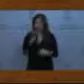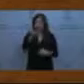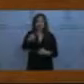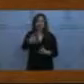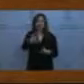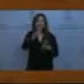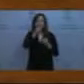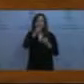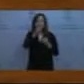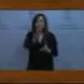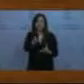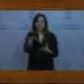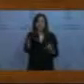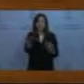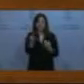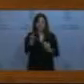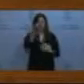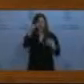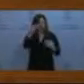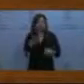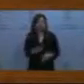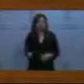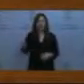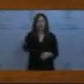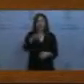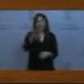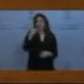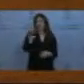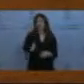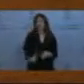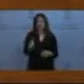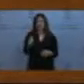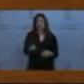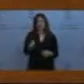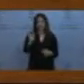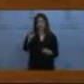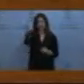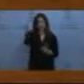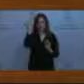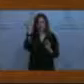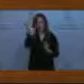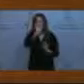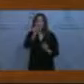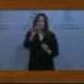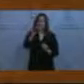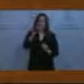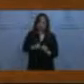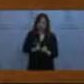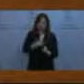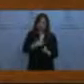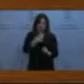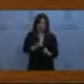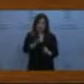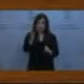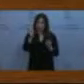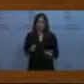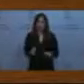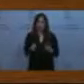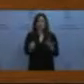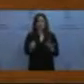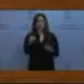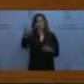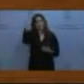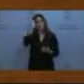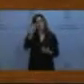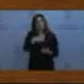manifestó, pues, bueno, seguro que se repetirá el mismo tipo de iniciativa o similar. Y, miren, yo creo que casi podría